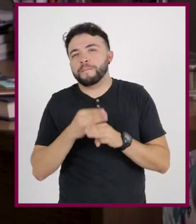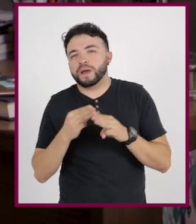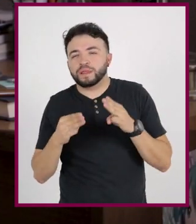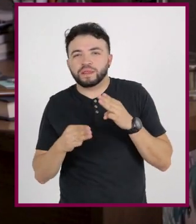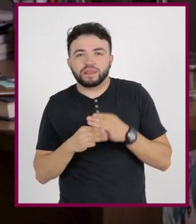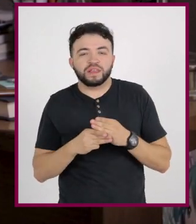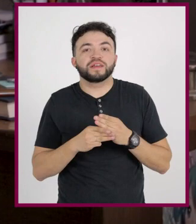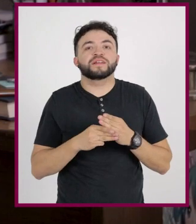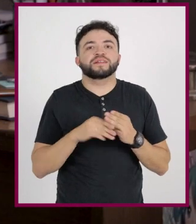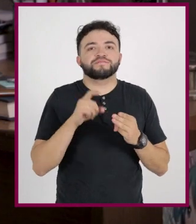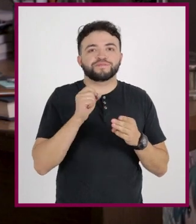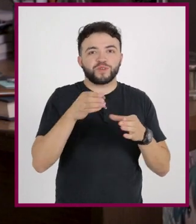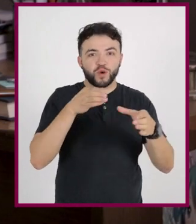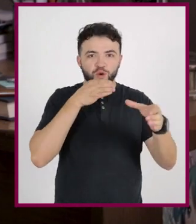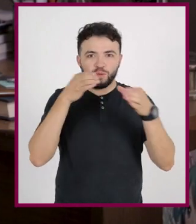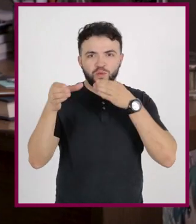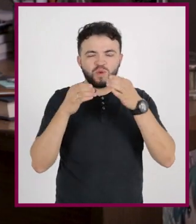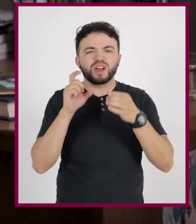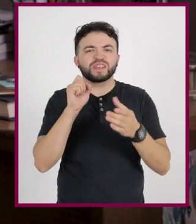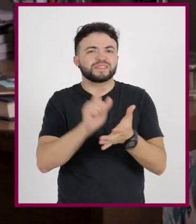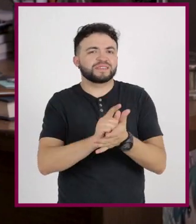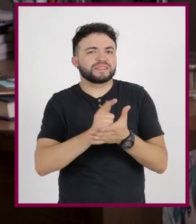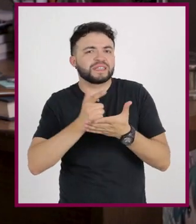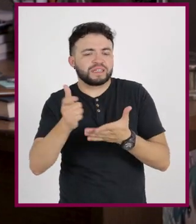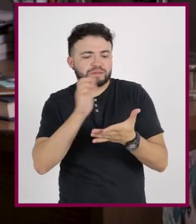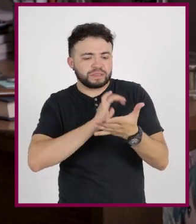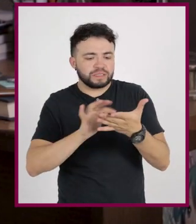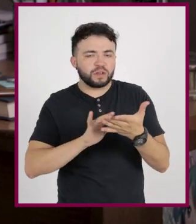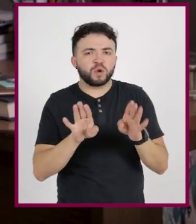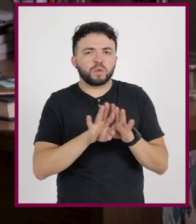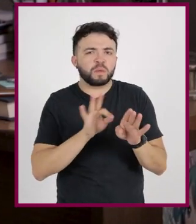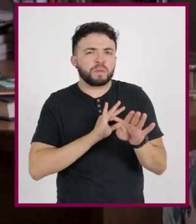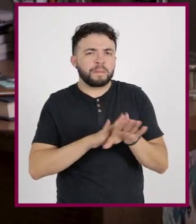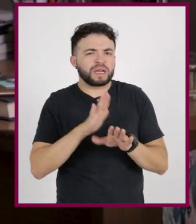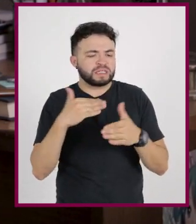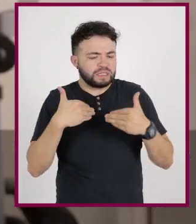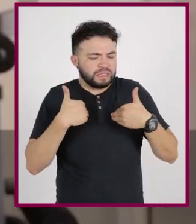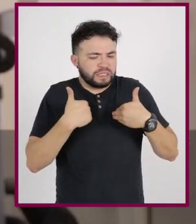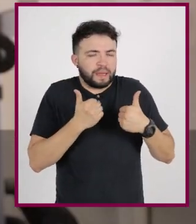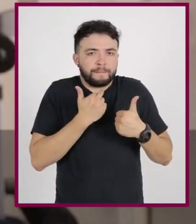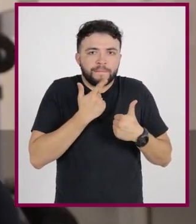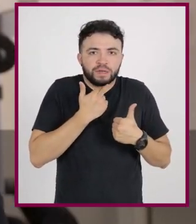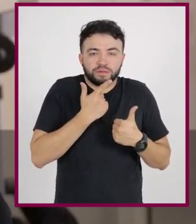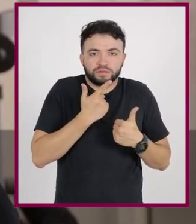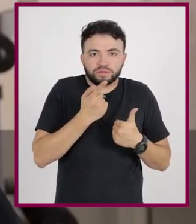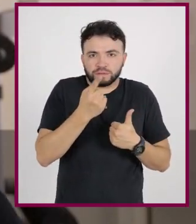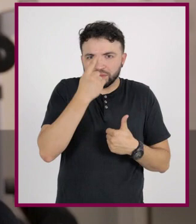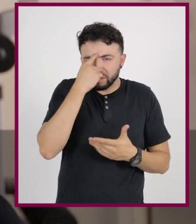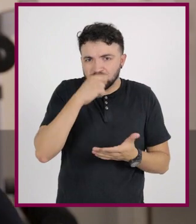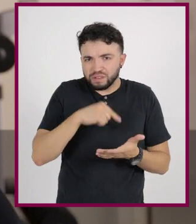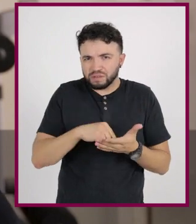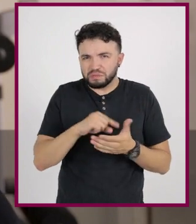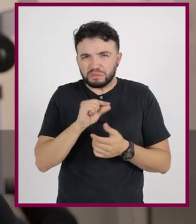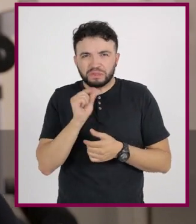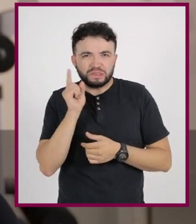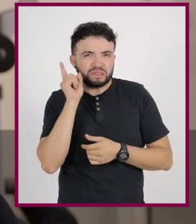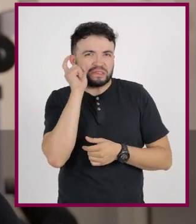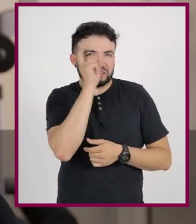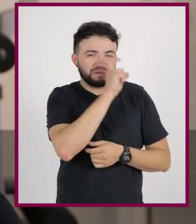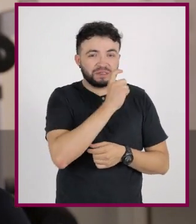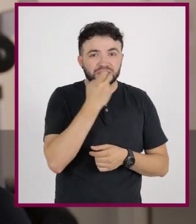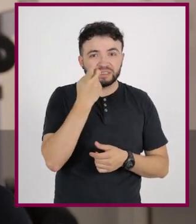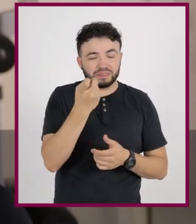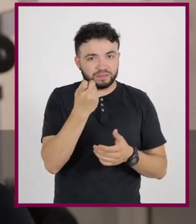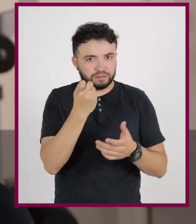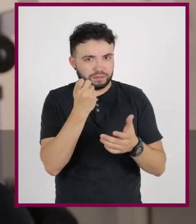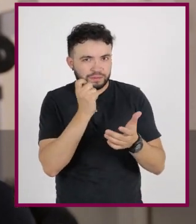Tiene que ver con los textos literarios y cómo los podemos entender mejor y analizarlos. ¿Ustedes consideran que se les dificulta